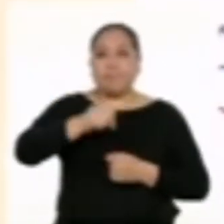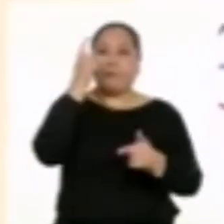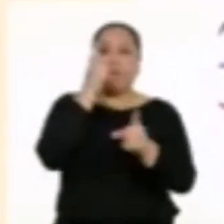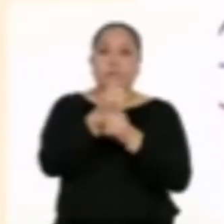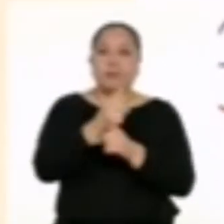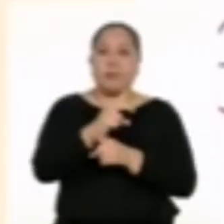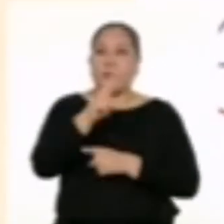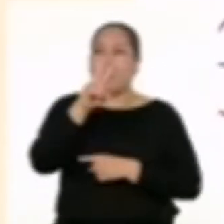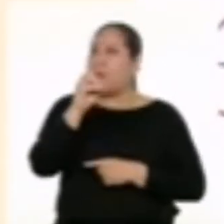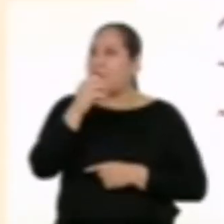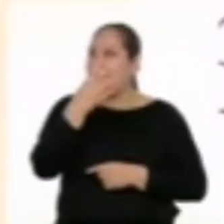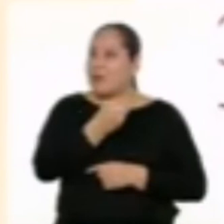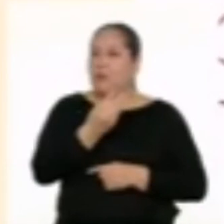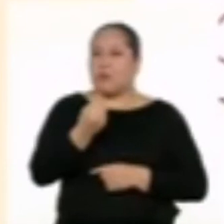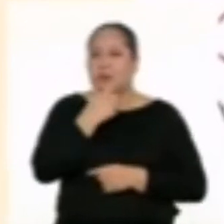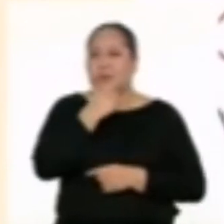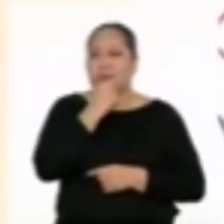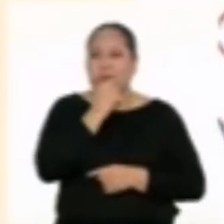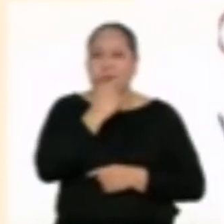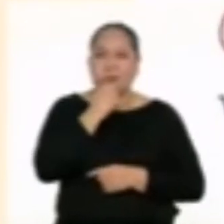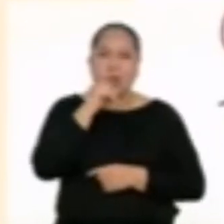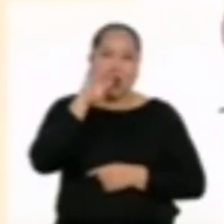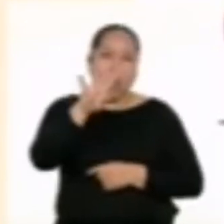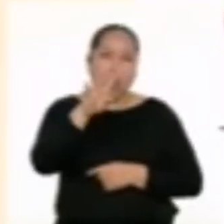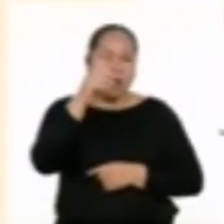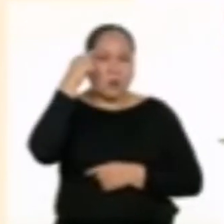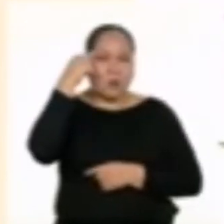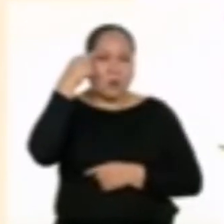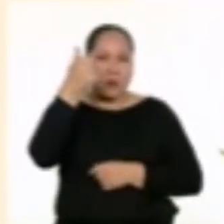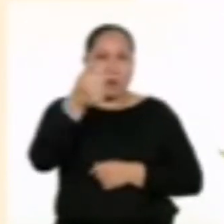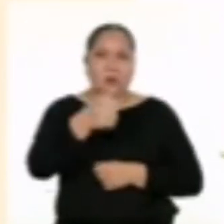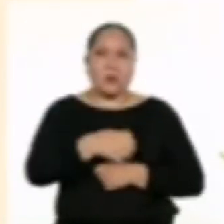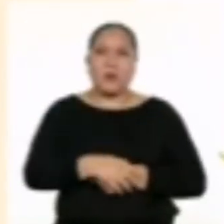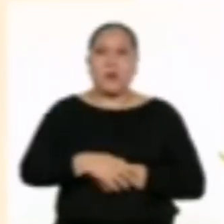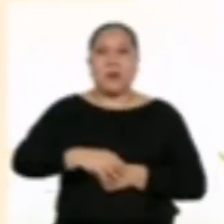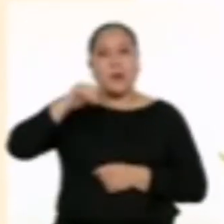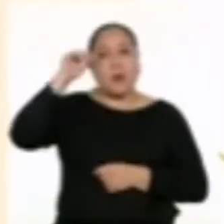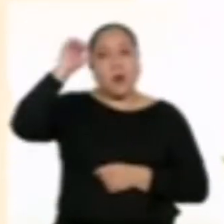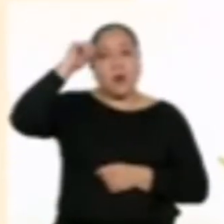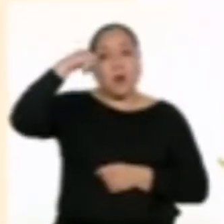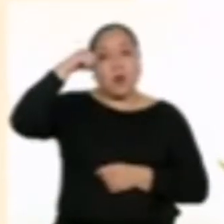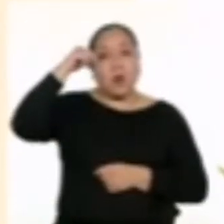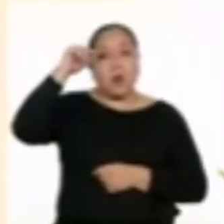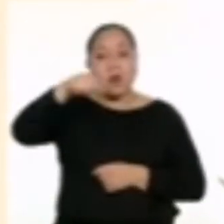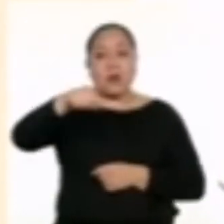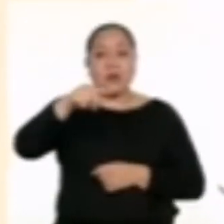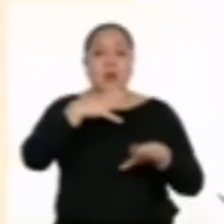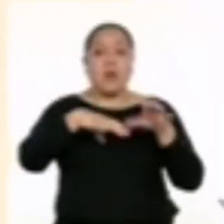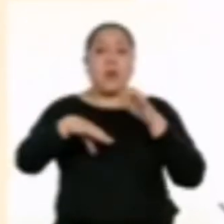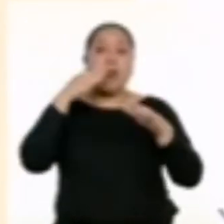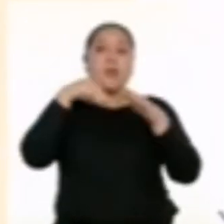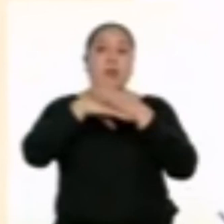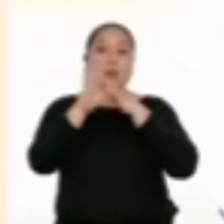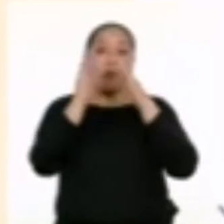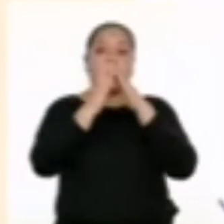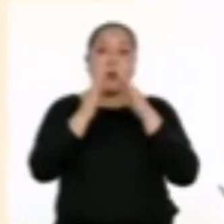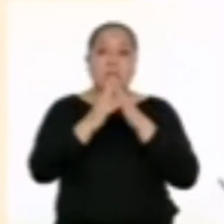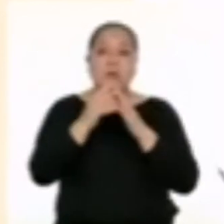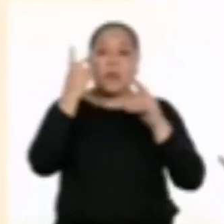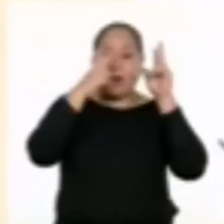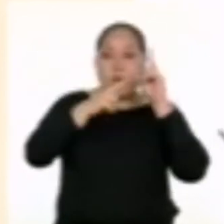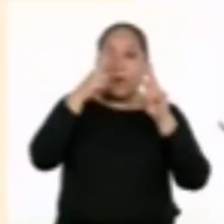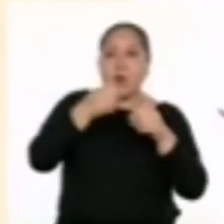Cierto, 20 es mucho. 4 estaría mejor. Recuerden que cumplirán este reto en casa y determinarán